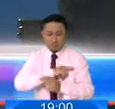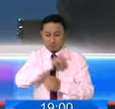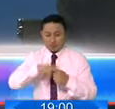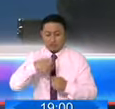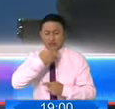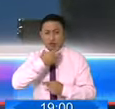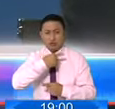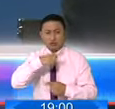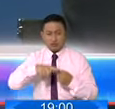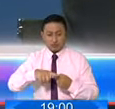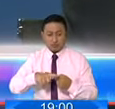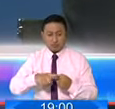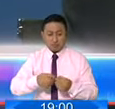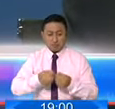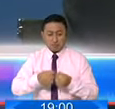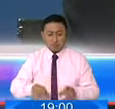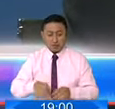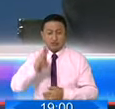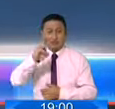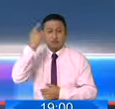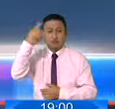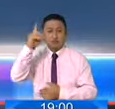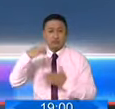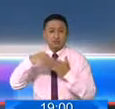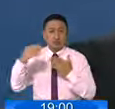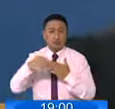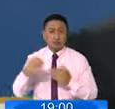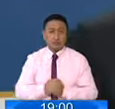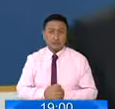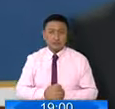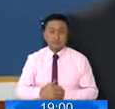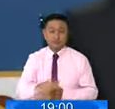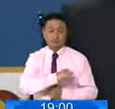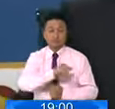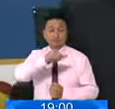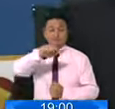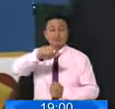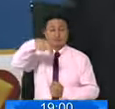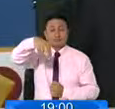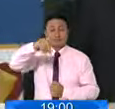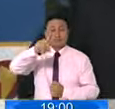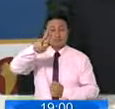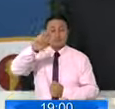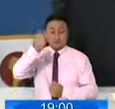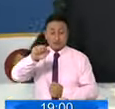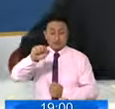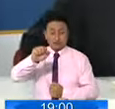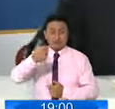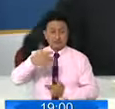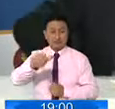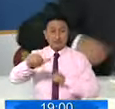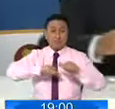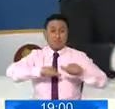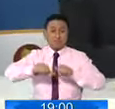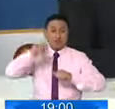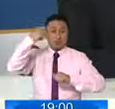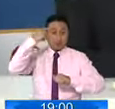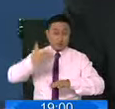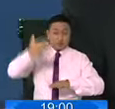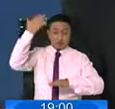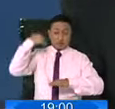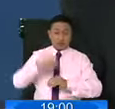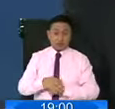este año, pérdidas por 6 millones de dólares. Según Andrés Michelena, la administración del gobierno anterior habría provocado la quiebra de